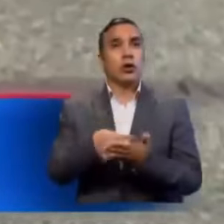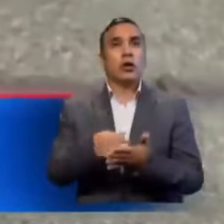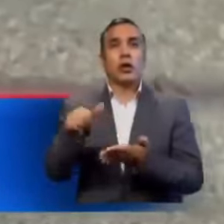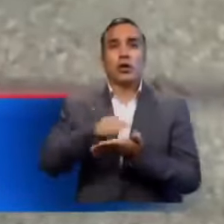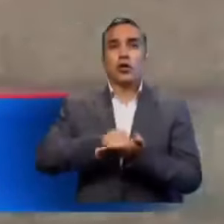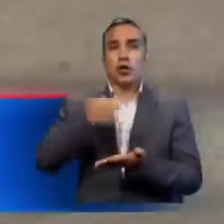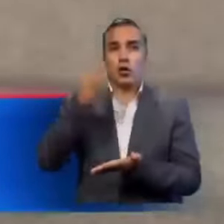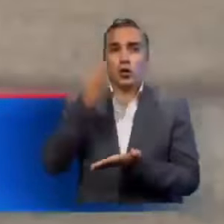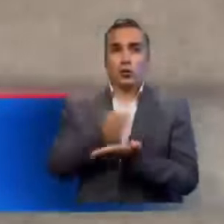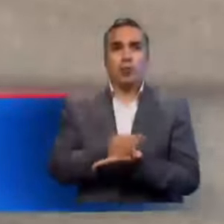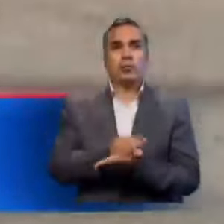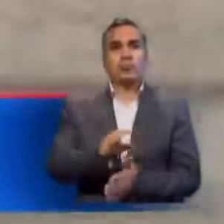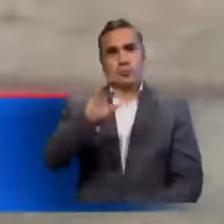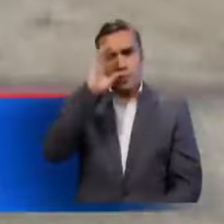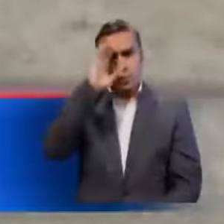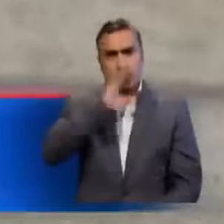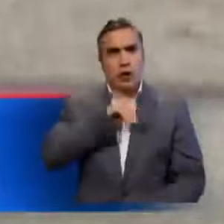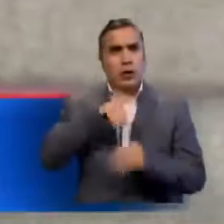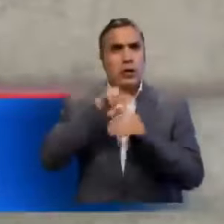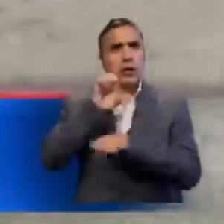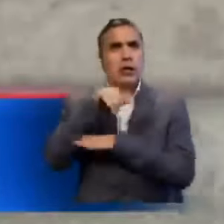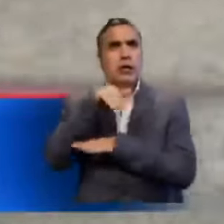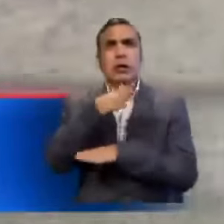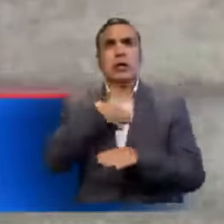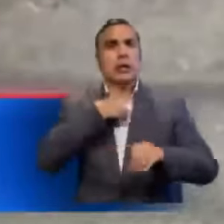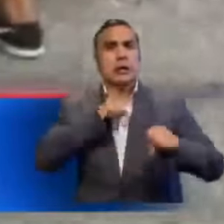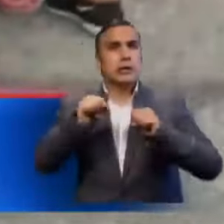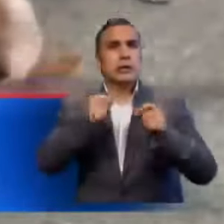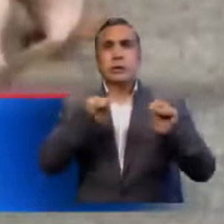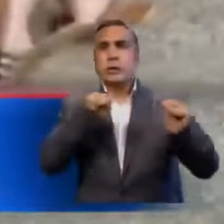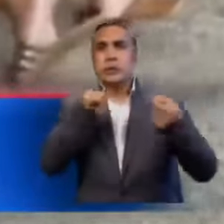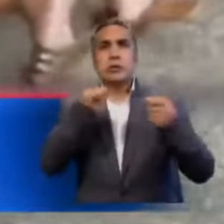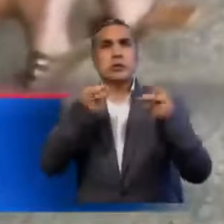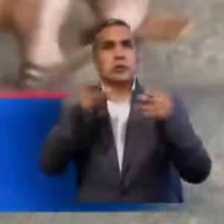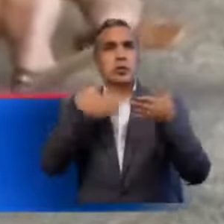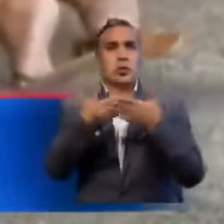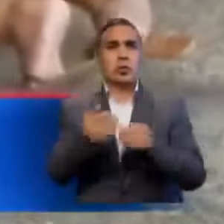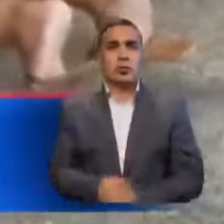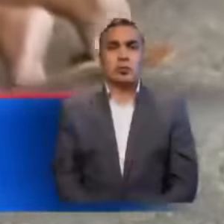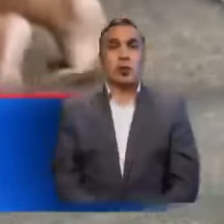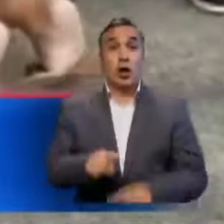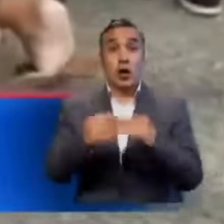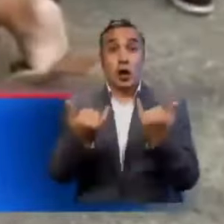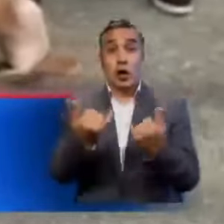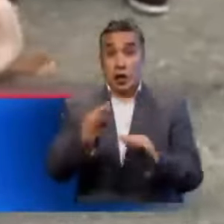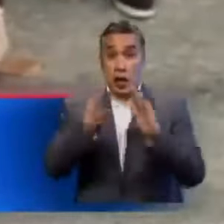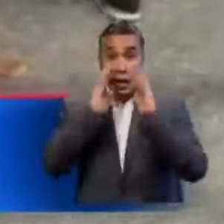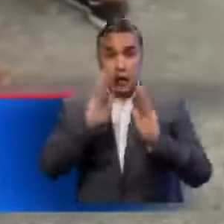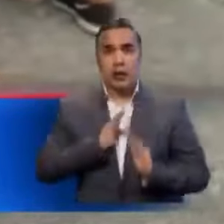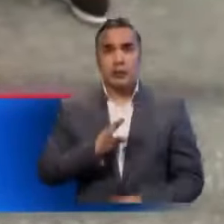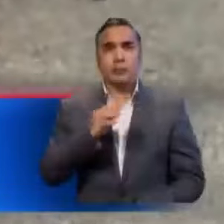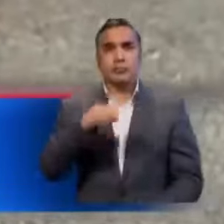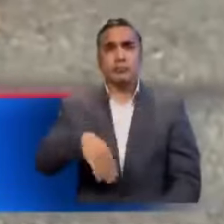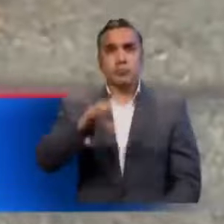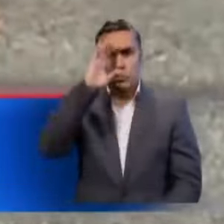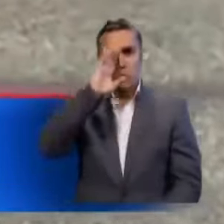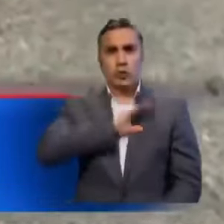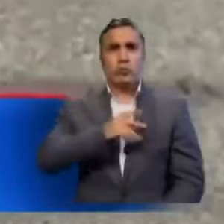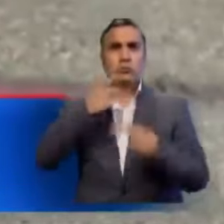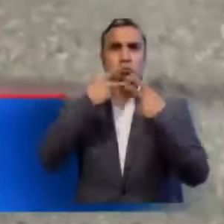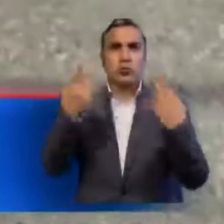y Cotopaxi, Policía del Ecuador se encuentra gestionando el control de los mismos. Al momento, atención, criminalística